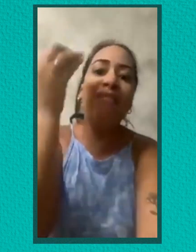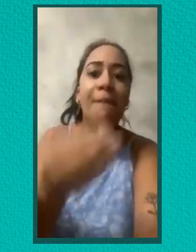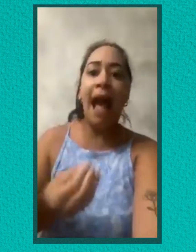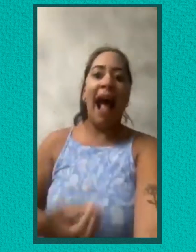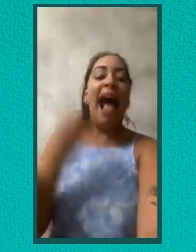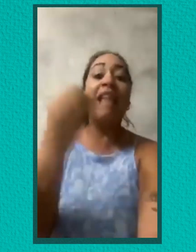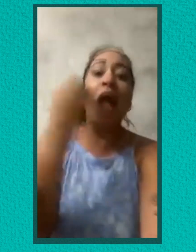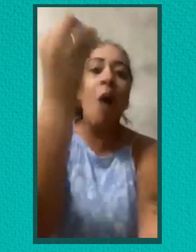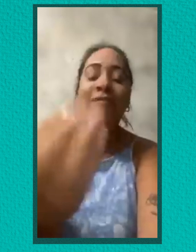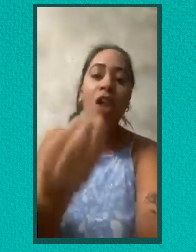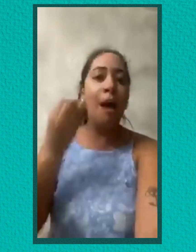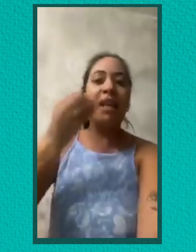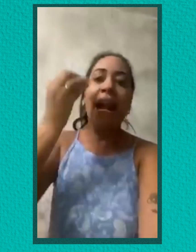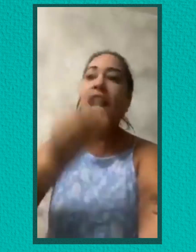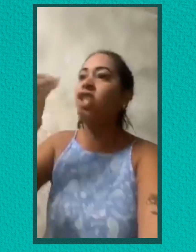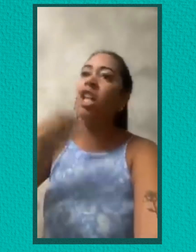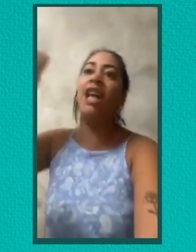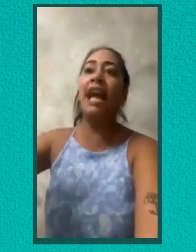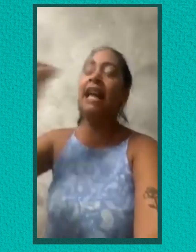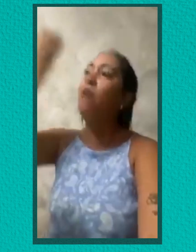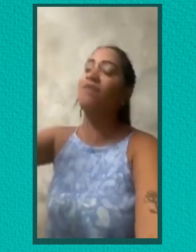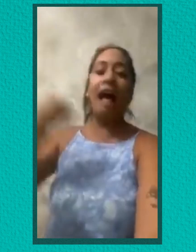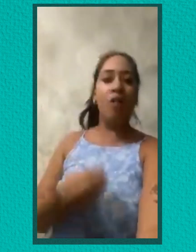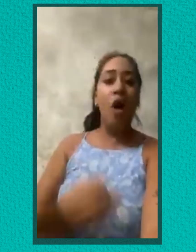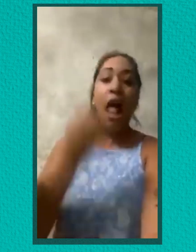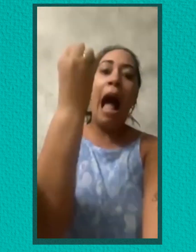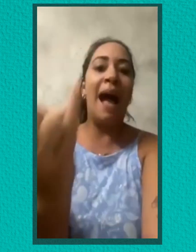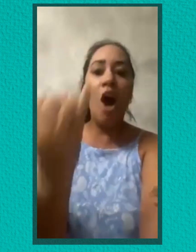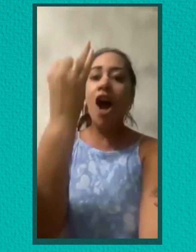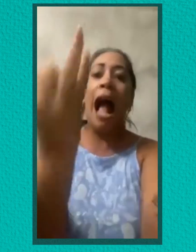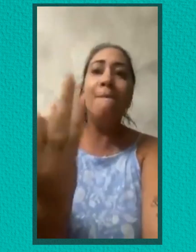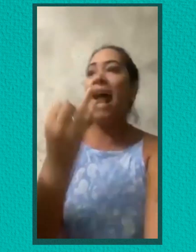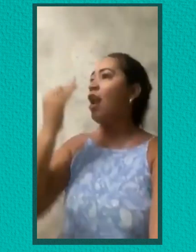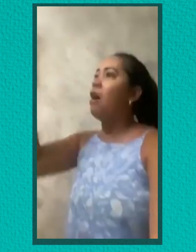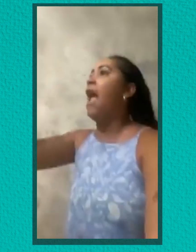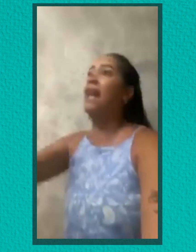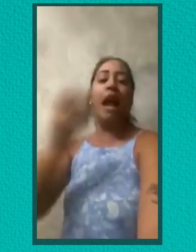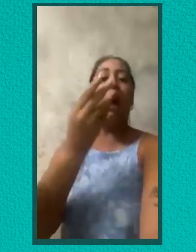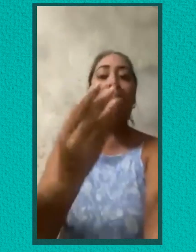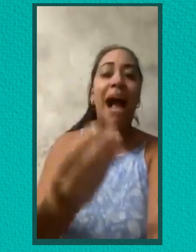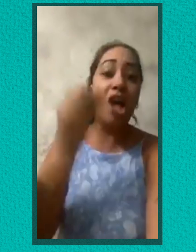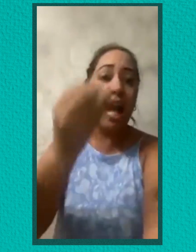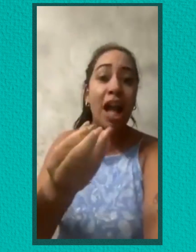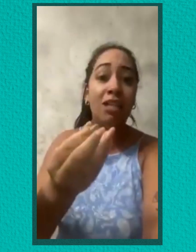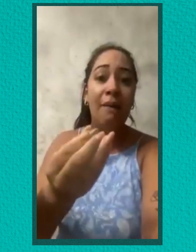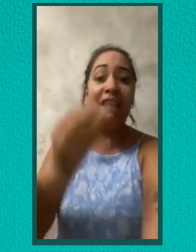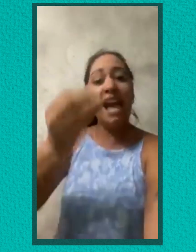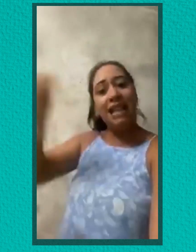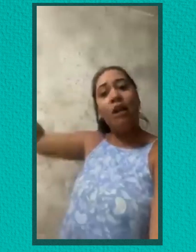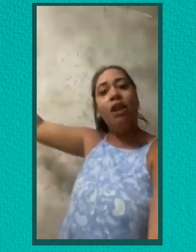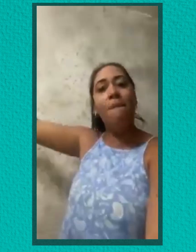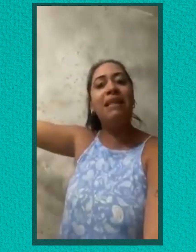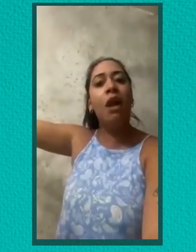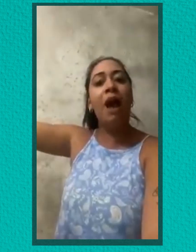se aguanta más. ¿Hasta cuándo vamos a tener nosotros que seguir aguantando? Apagón, hambre, ahora no hay harina, no hay pan. Yo lo que quiero saber